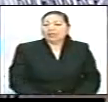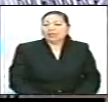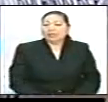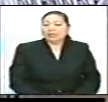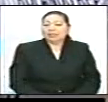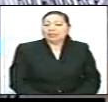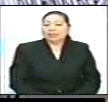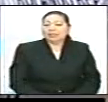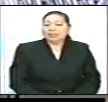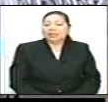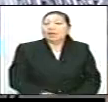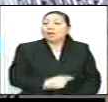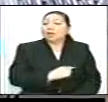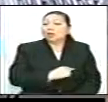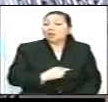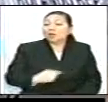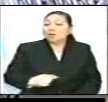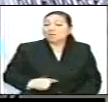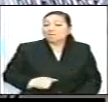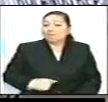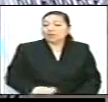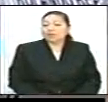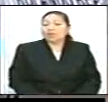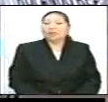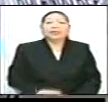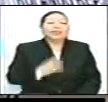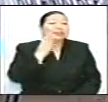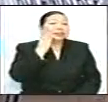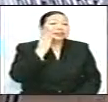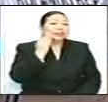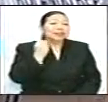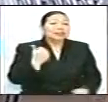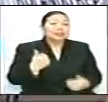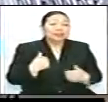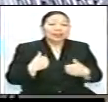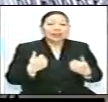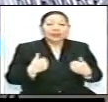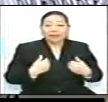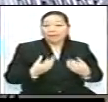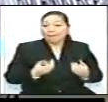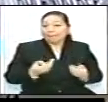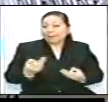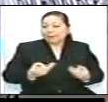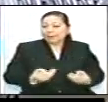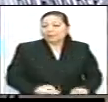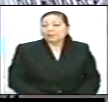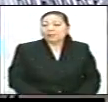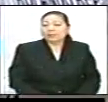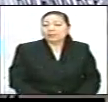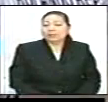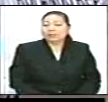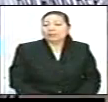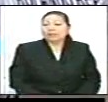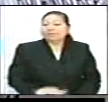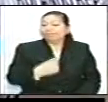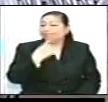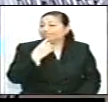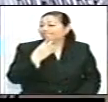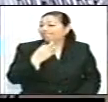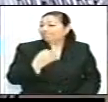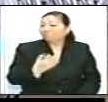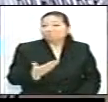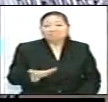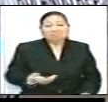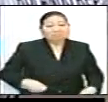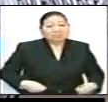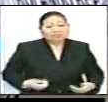si el gobierno de Chiclayo tenía o no tenía presupuesto. La verdad es que nos